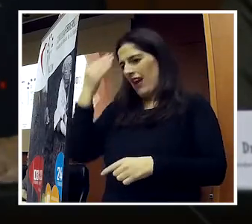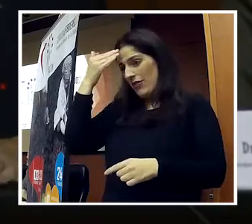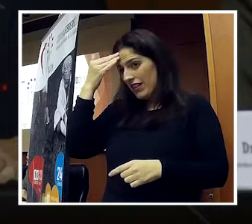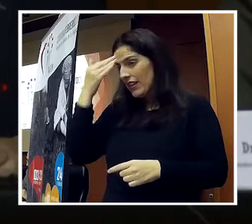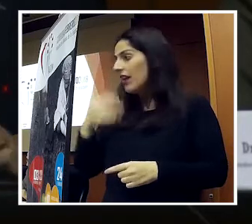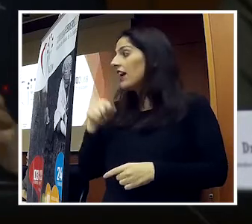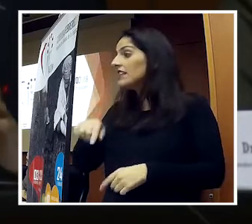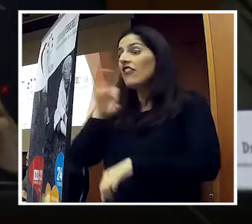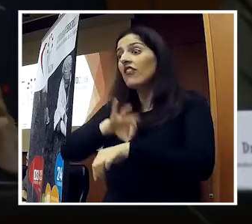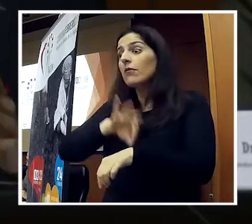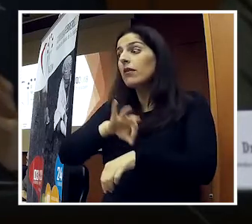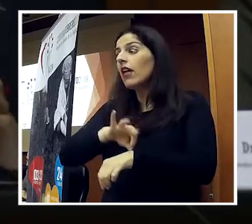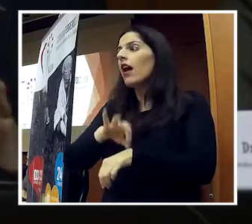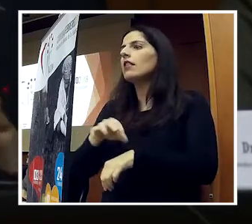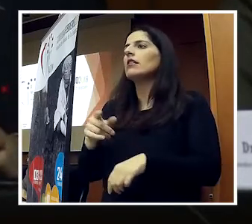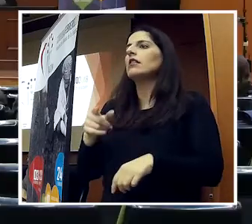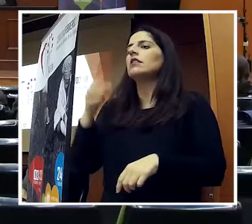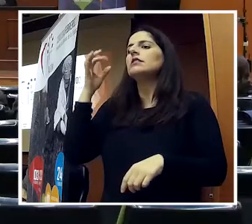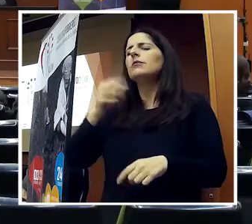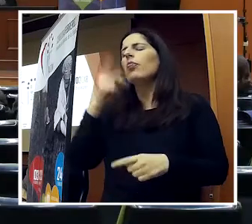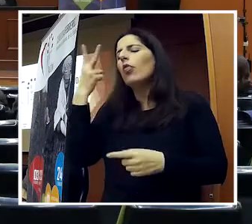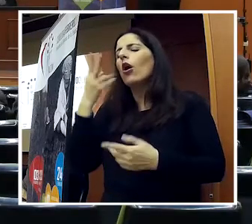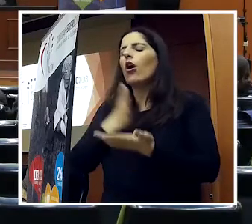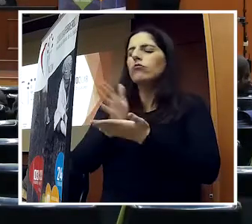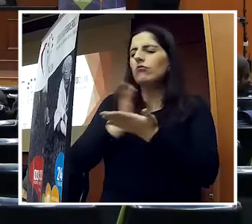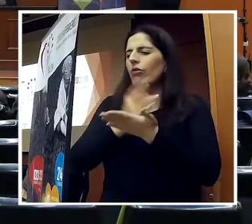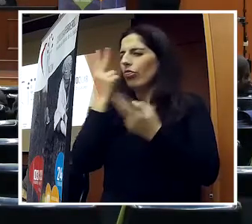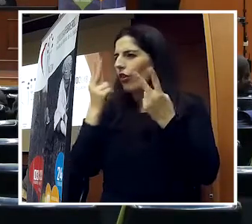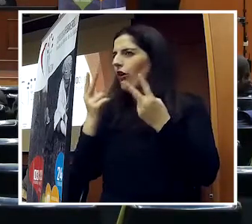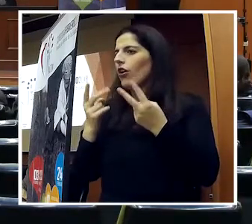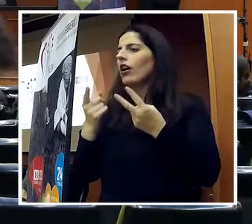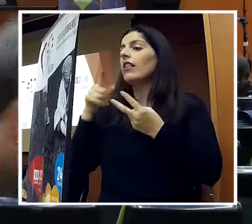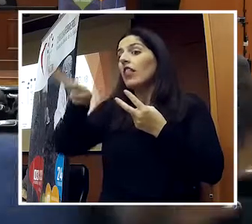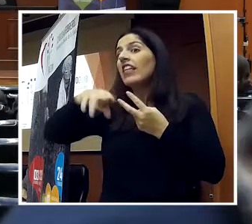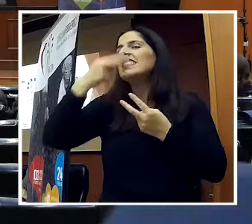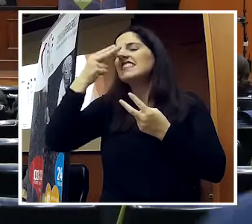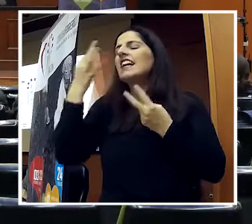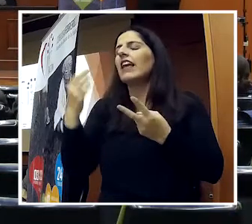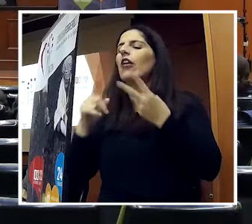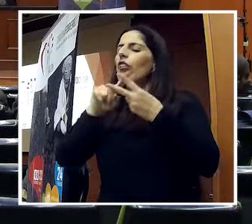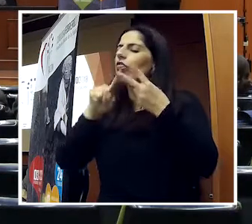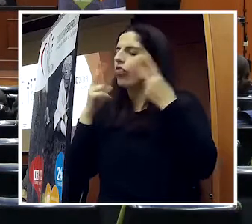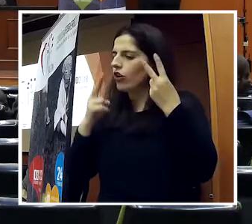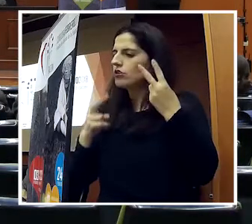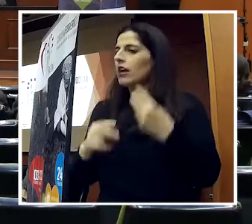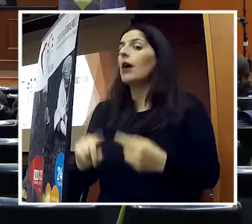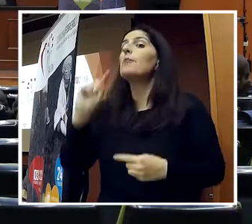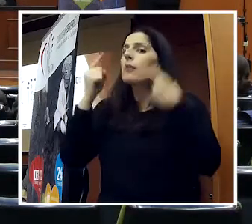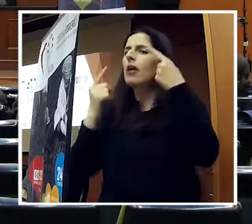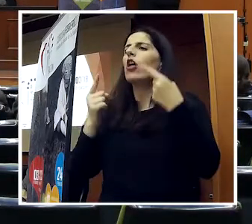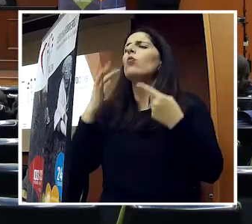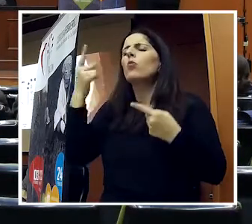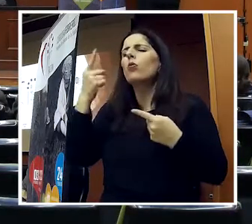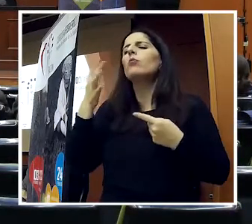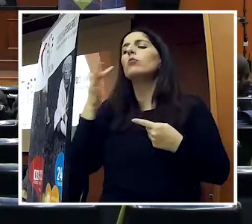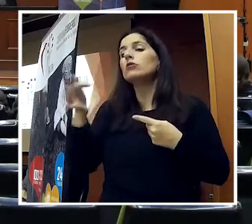enfermedad cardiovascular tiene una doble faceta de lo que le interesa a ustedes. Por una parte, una positiva, y es